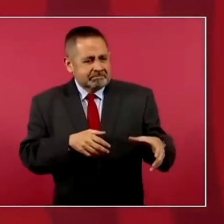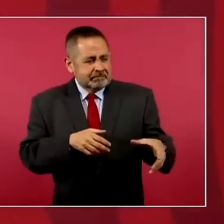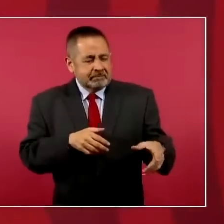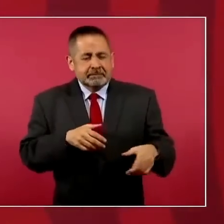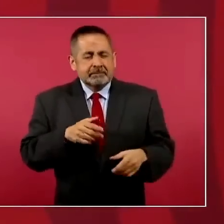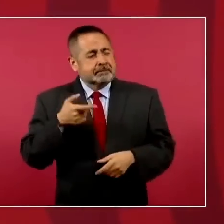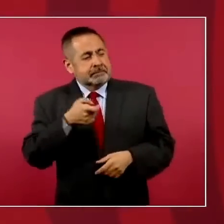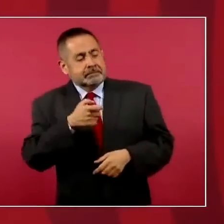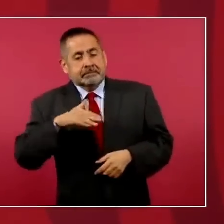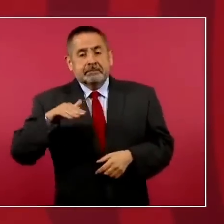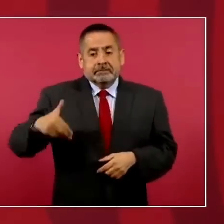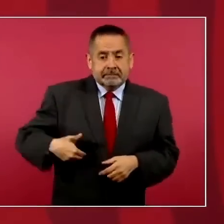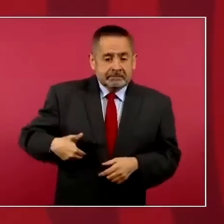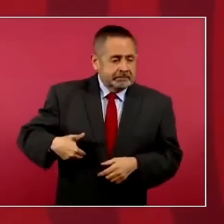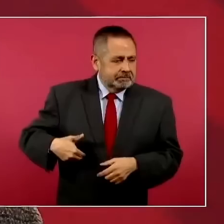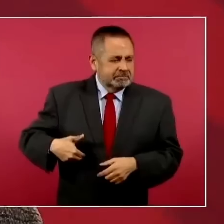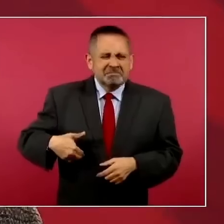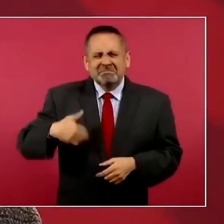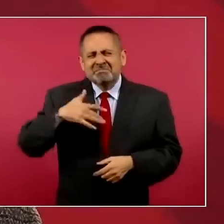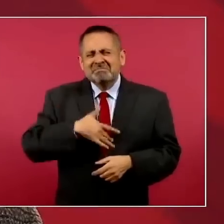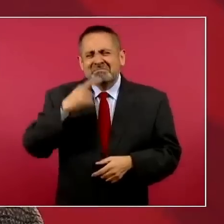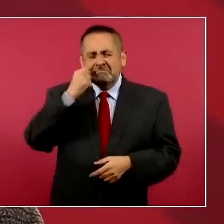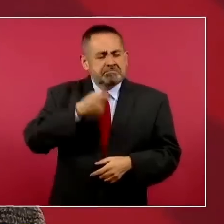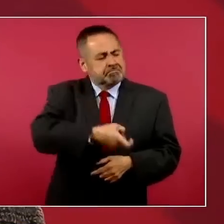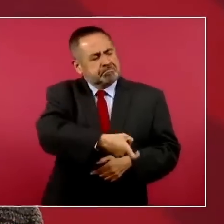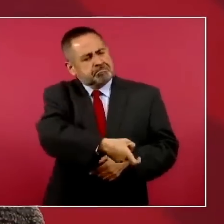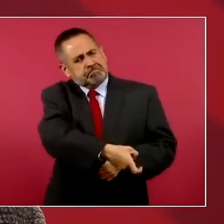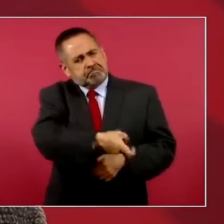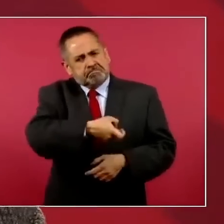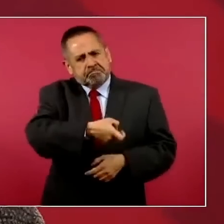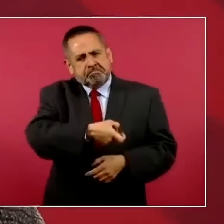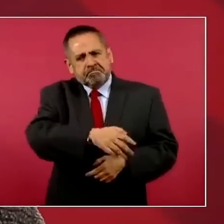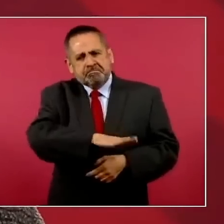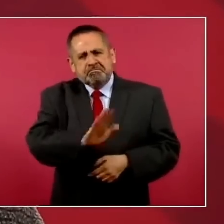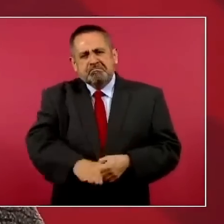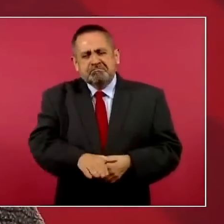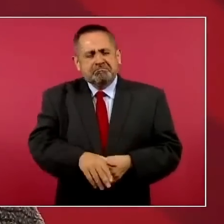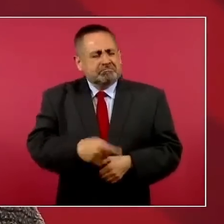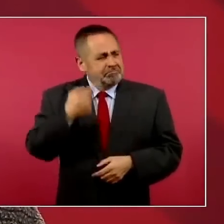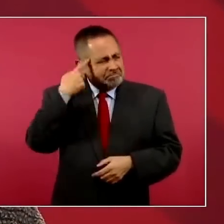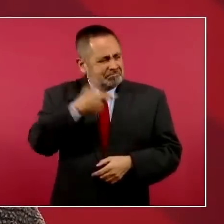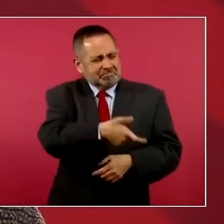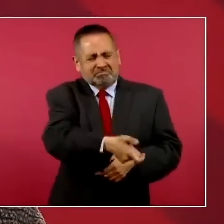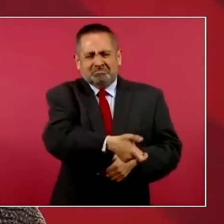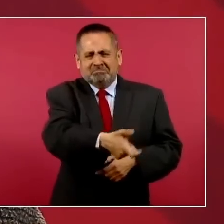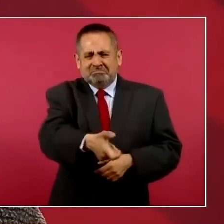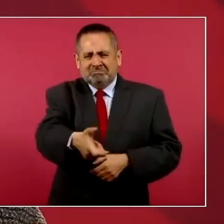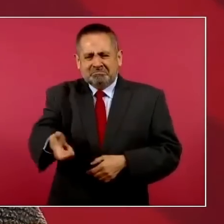heridos, los remataban. Eran masacres.